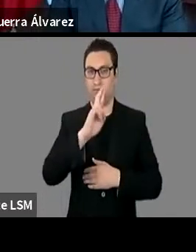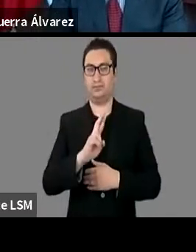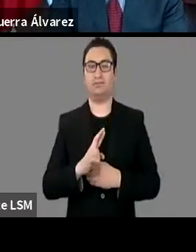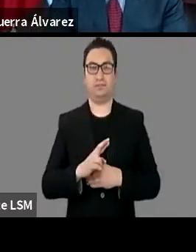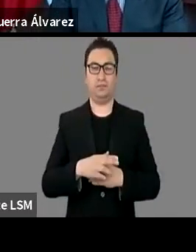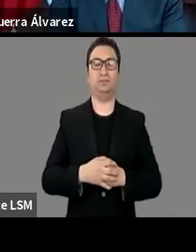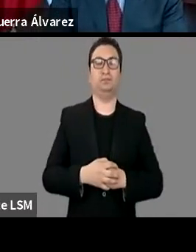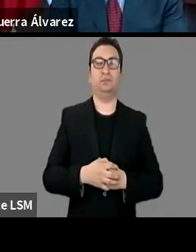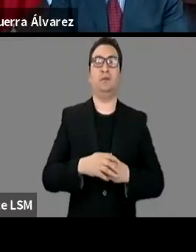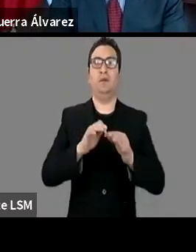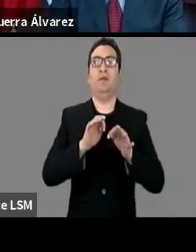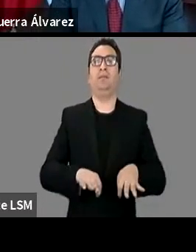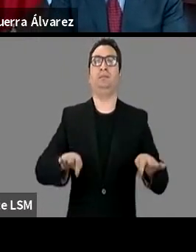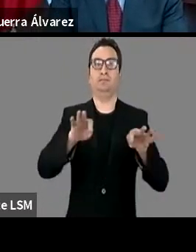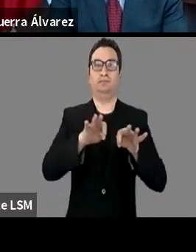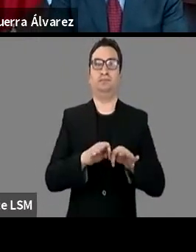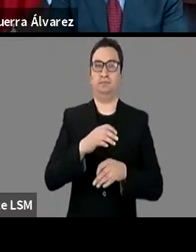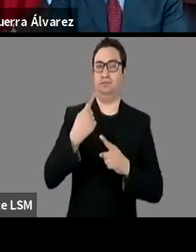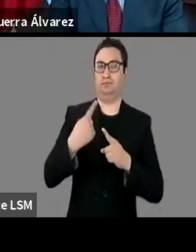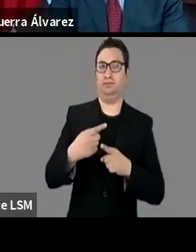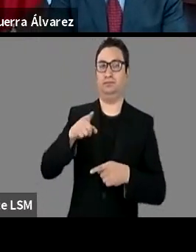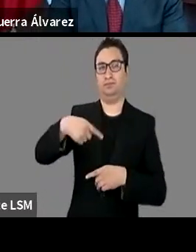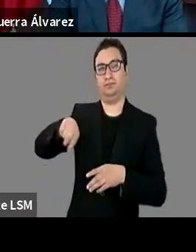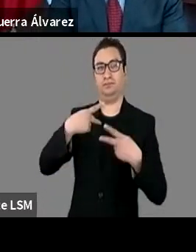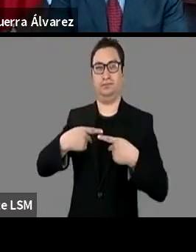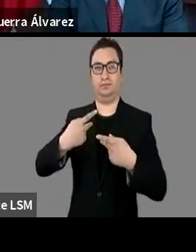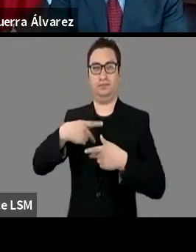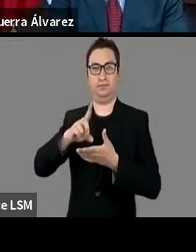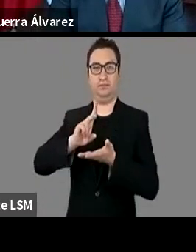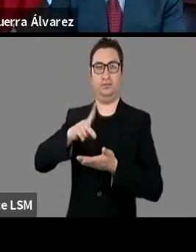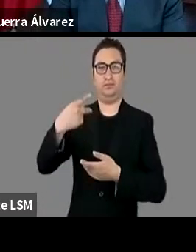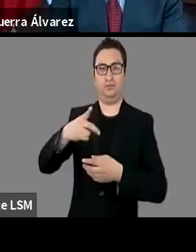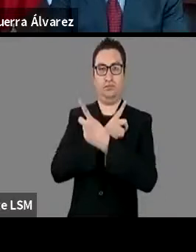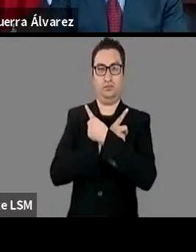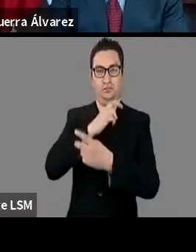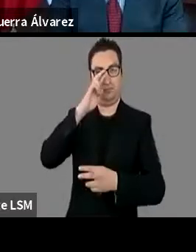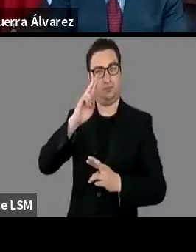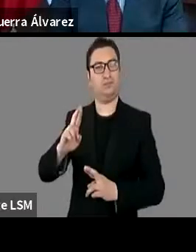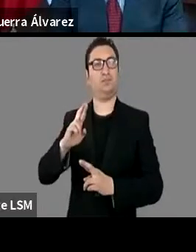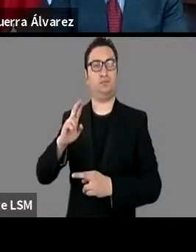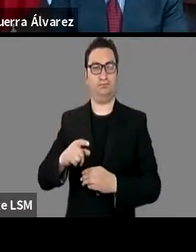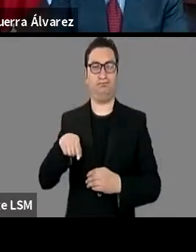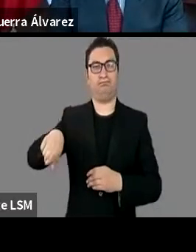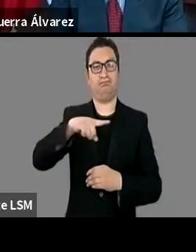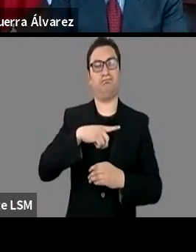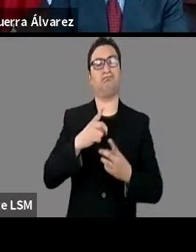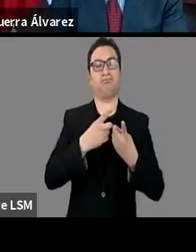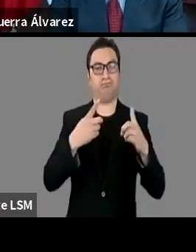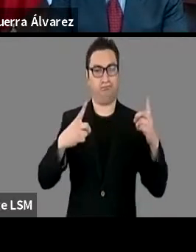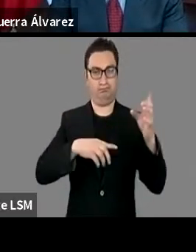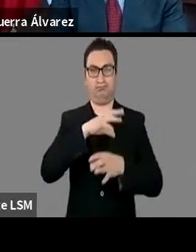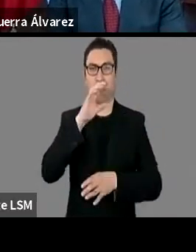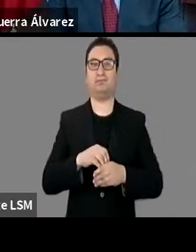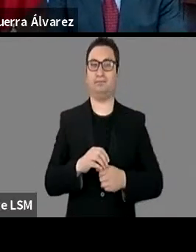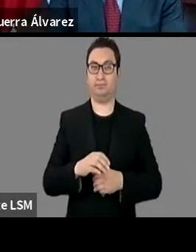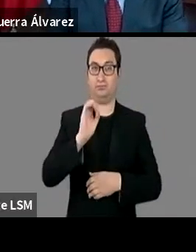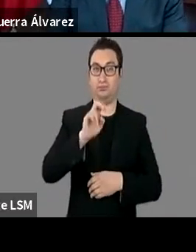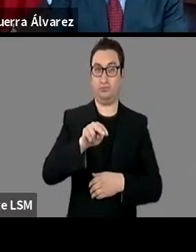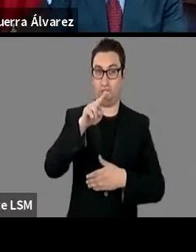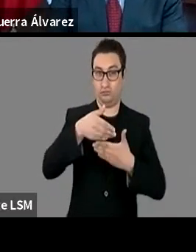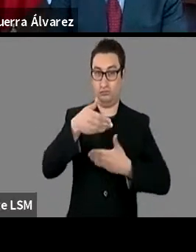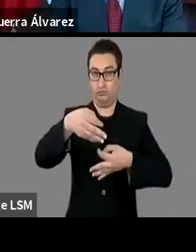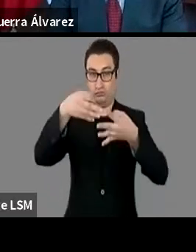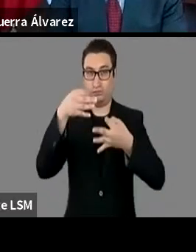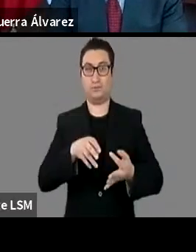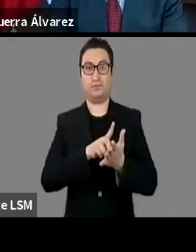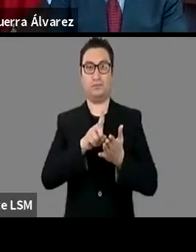personas con discapacidad para su pleno desarrollo. La Convención sobre los Derechos de las Personas con Discapacidad se